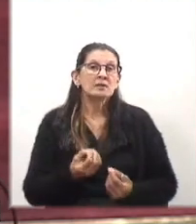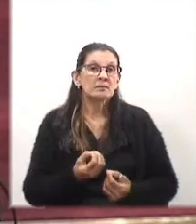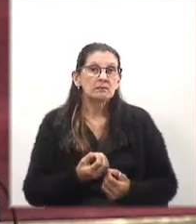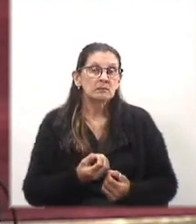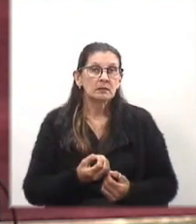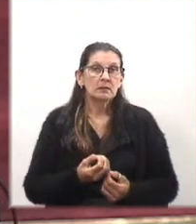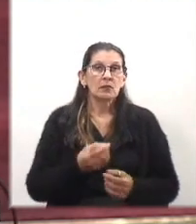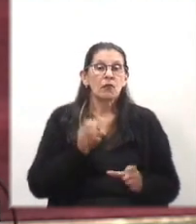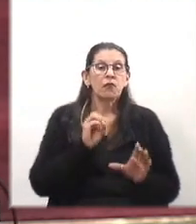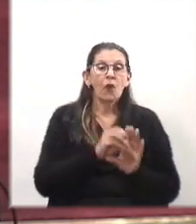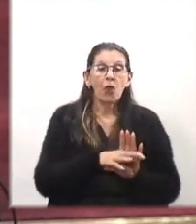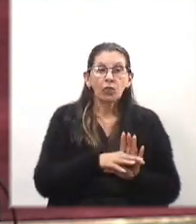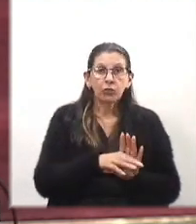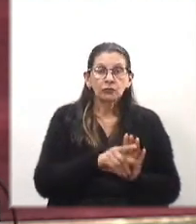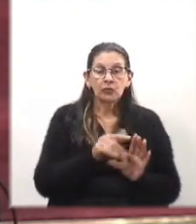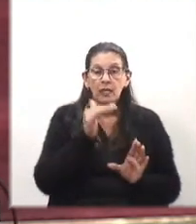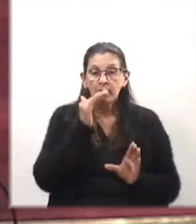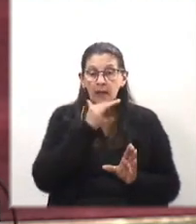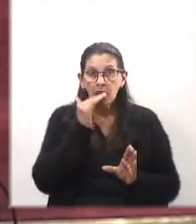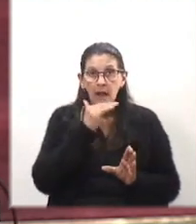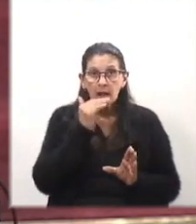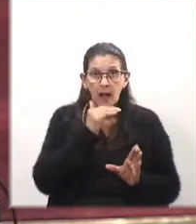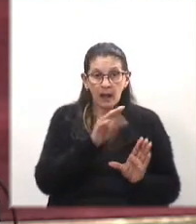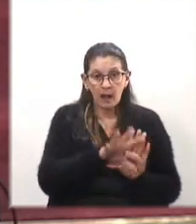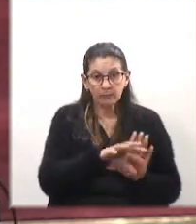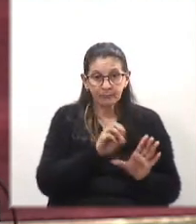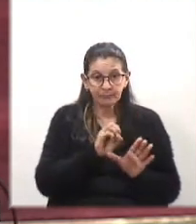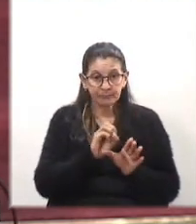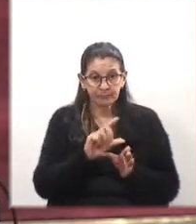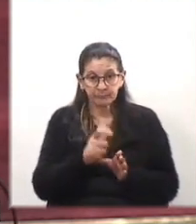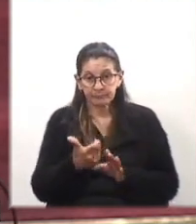va a ser los fondos de la caja, se van a vender las letras de